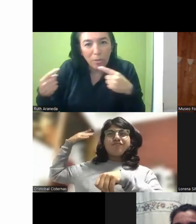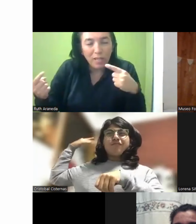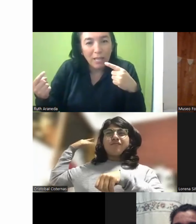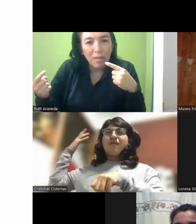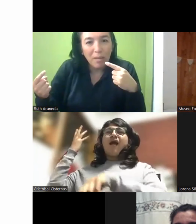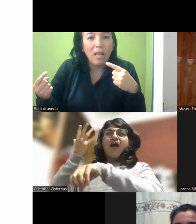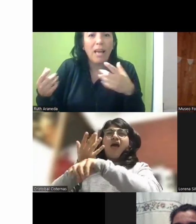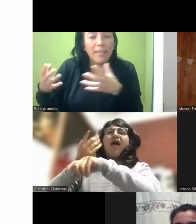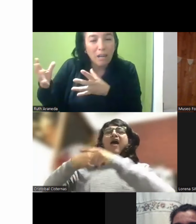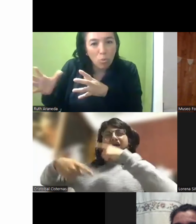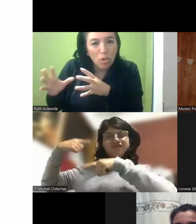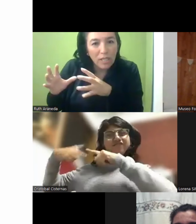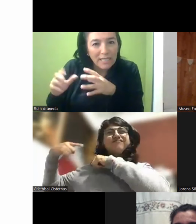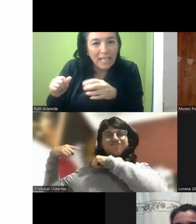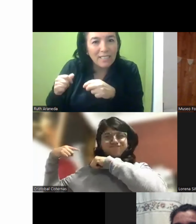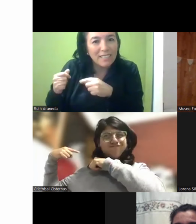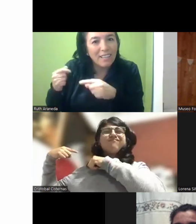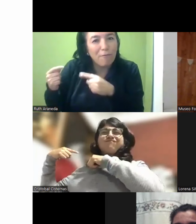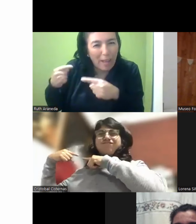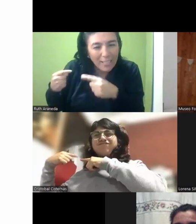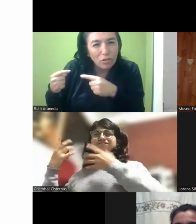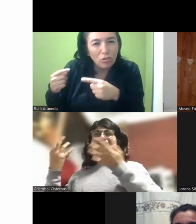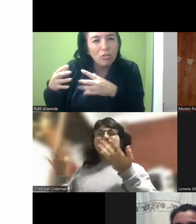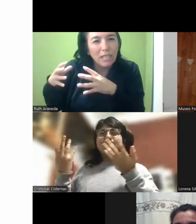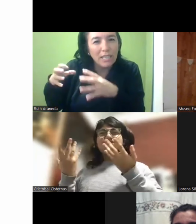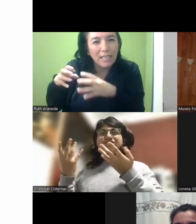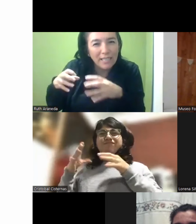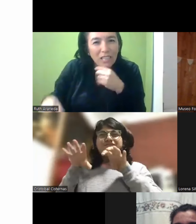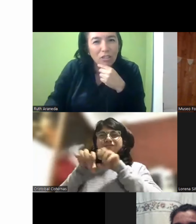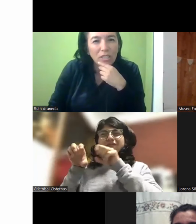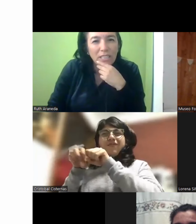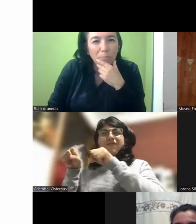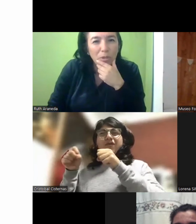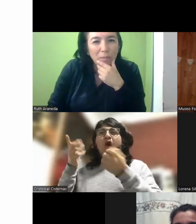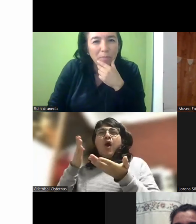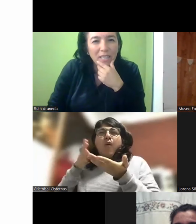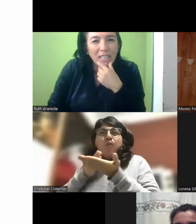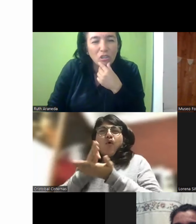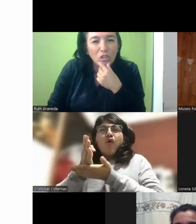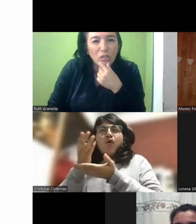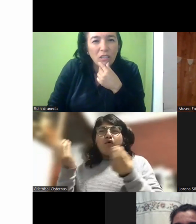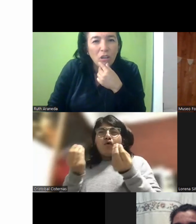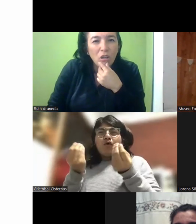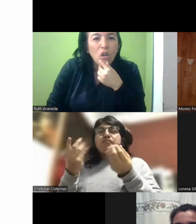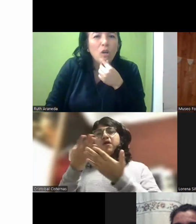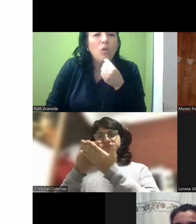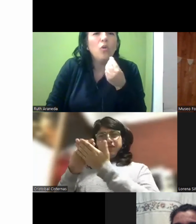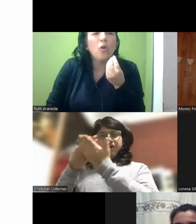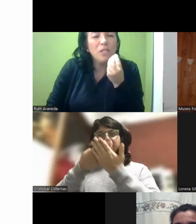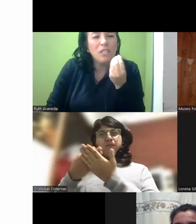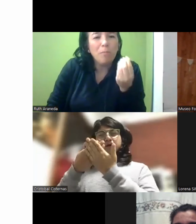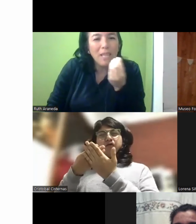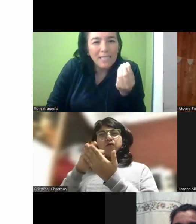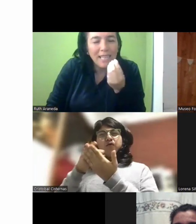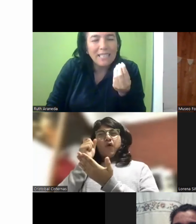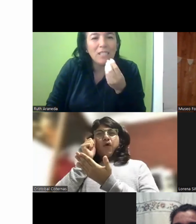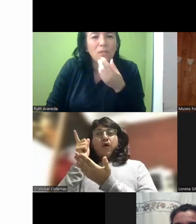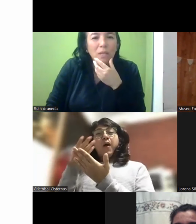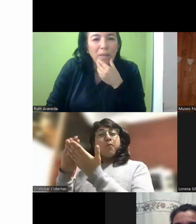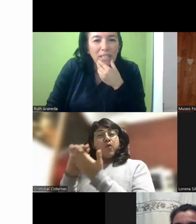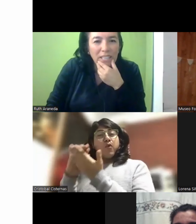surjan problemas. Hay algunos que sean quizás falsos, que estén haciendo ese tipo de investigaciones. ¿O cómo se